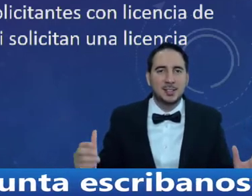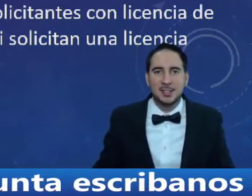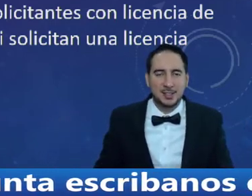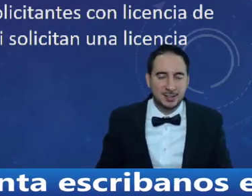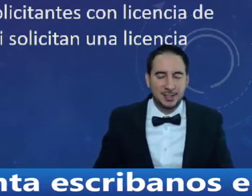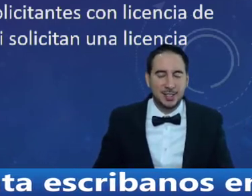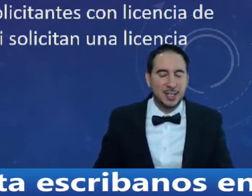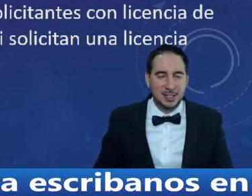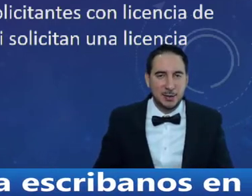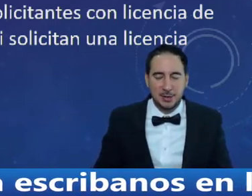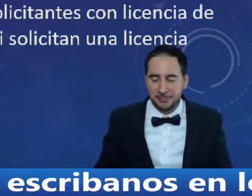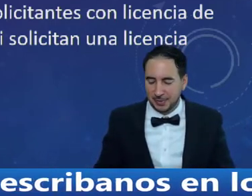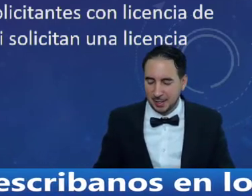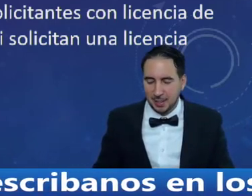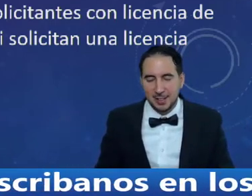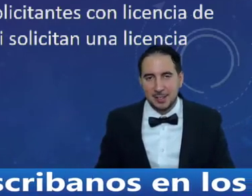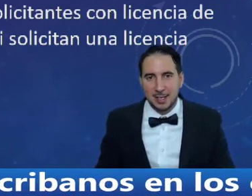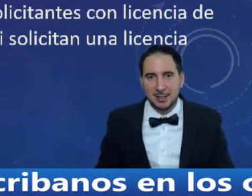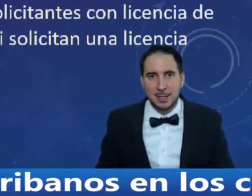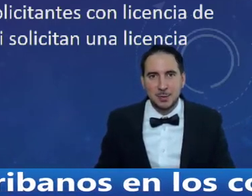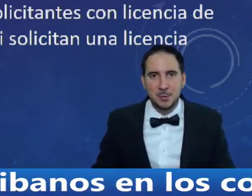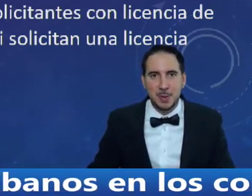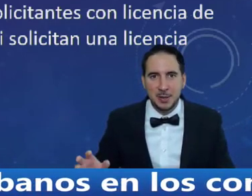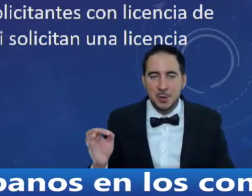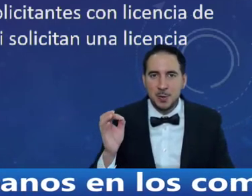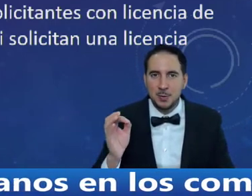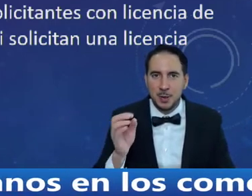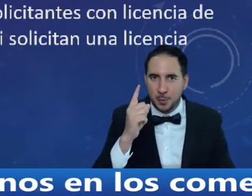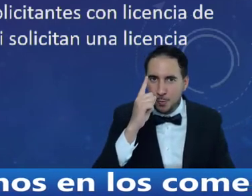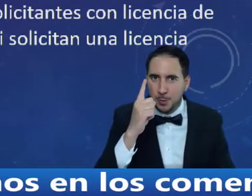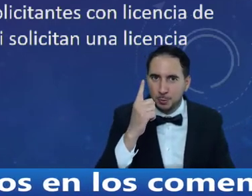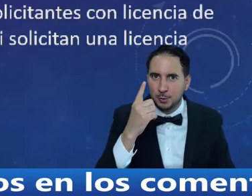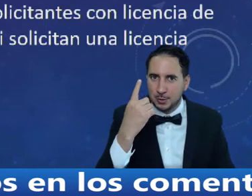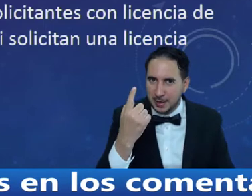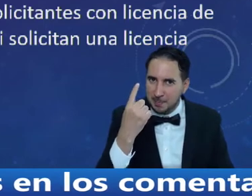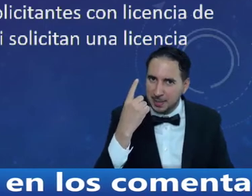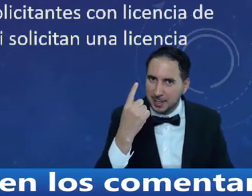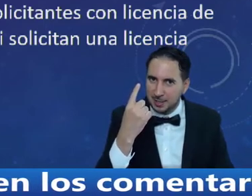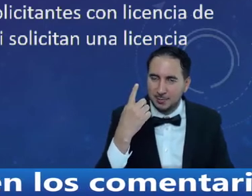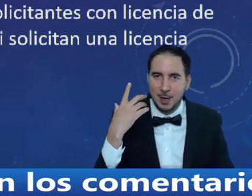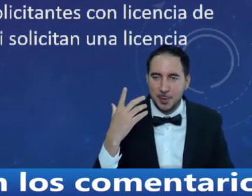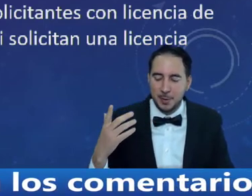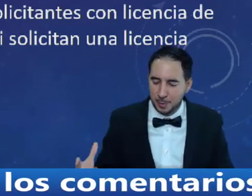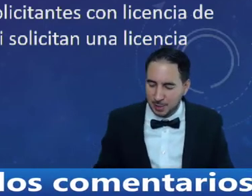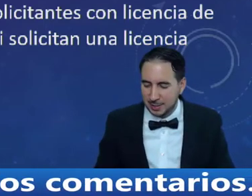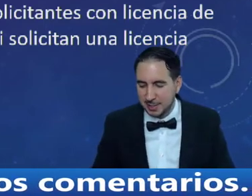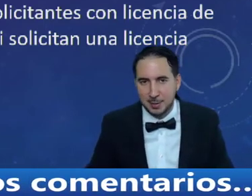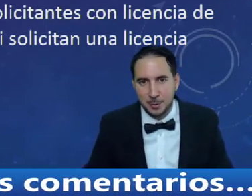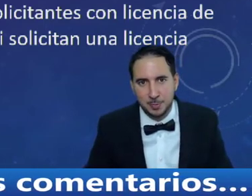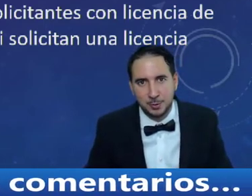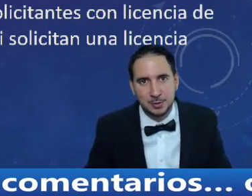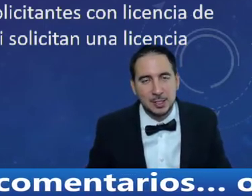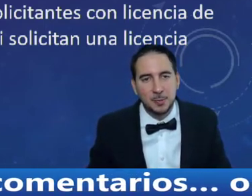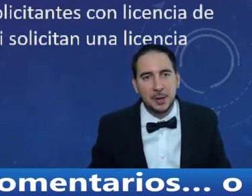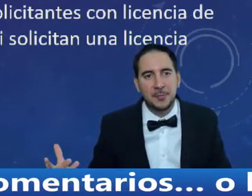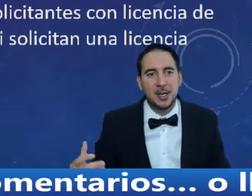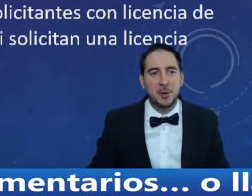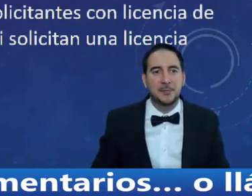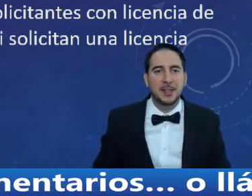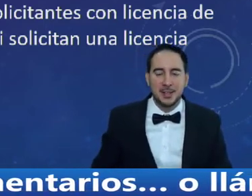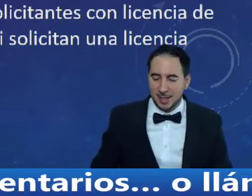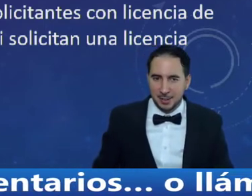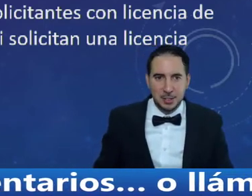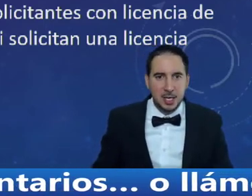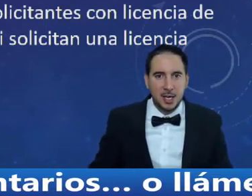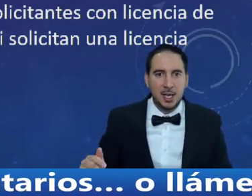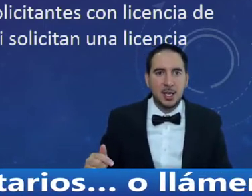que, es que estaba, me dio, me dio por un punto, tú sabes qué es perder, una prueba por una licencia por un punto. Bueno, es